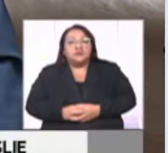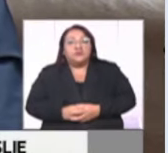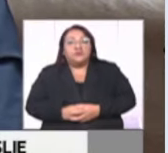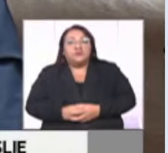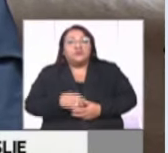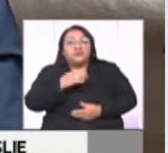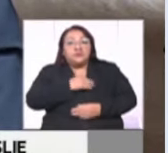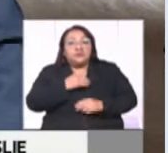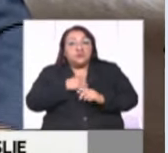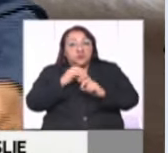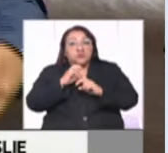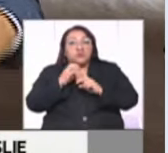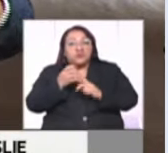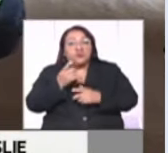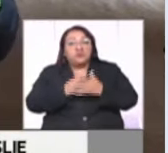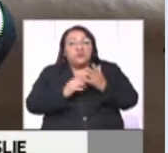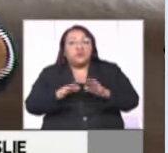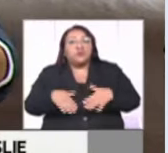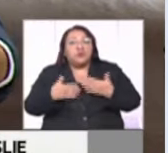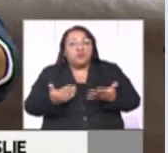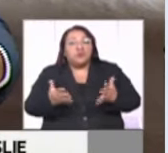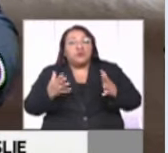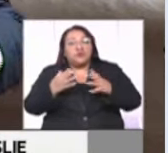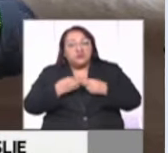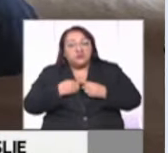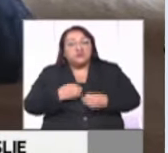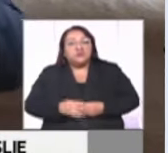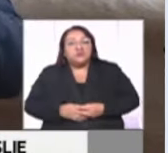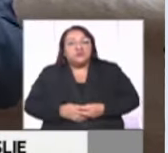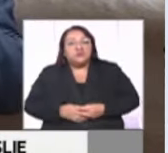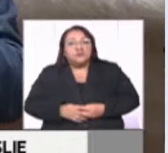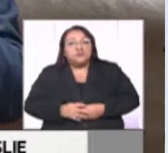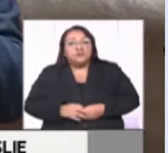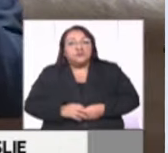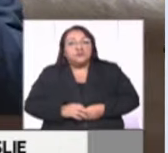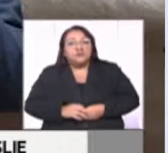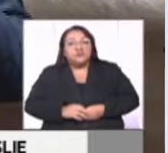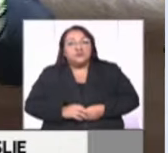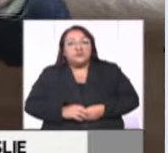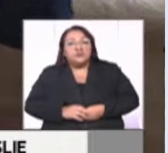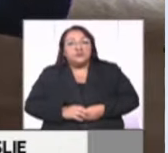de Cultura para que viabilice que acá nosotros